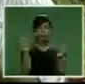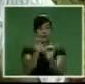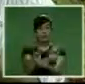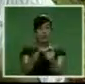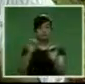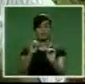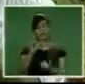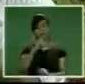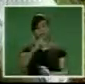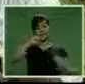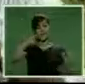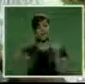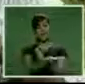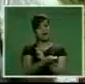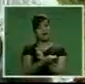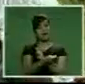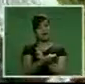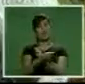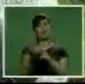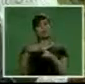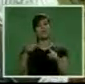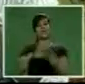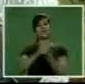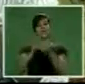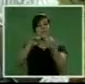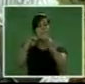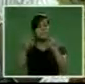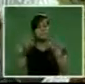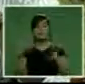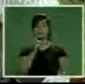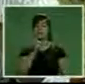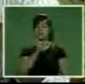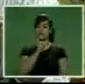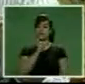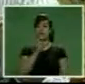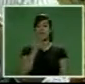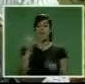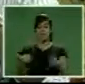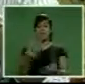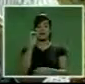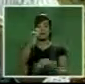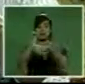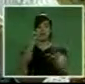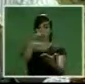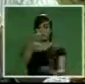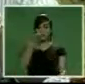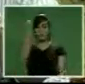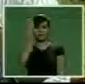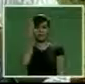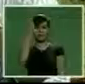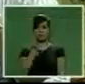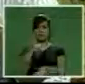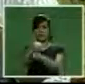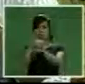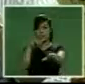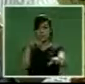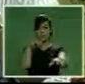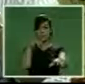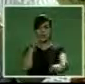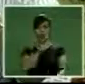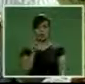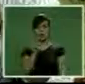cambios. Por eso, cuando vamos a una elección como la Asamblea Nacional, nosotros no estamos pensando en la mayoría.